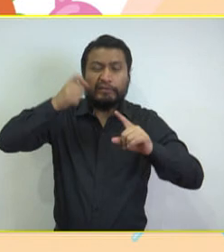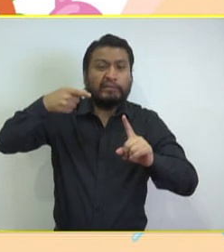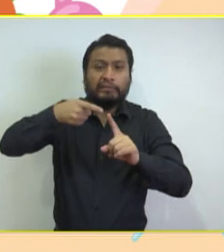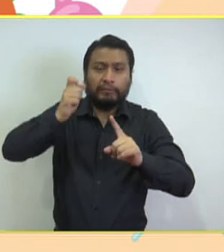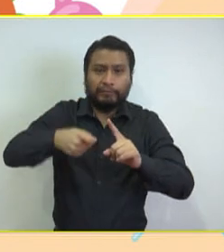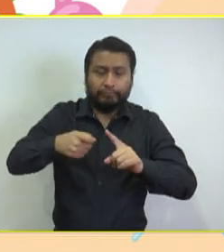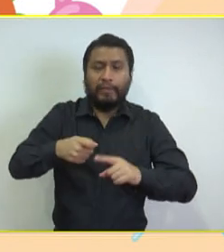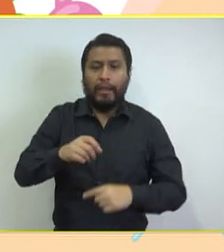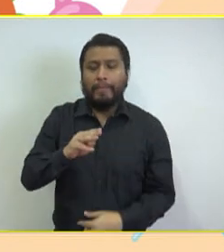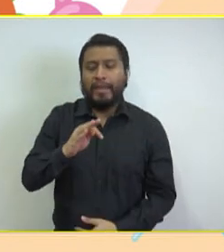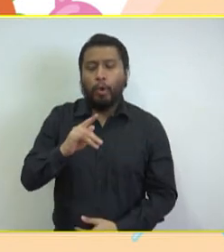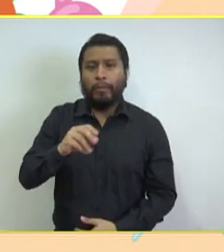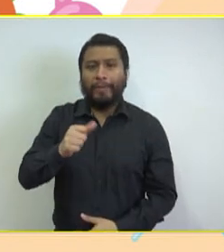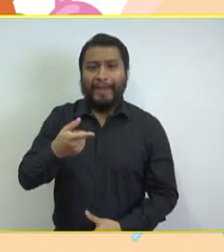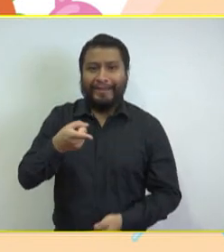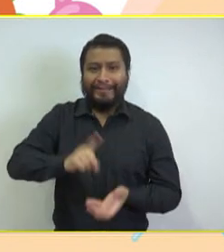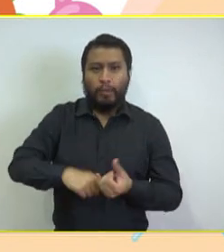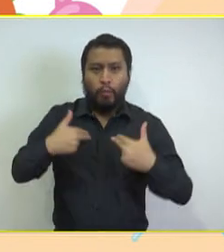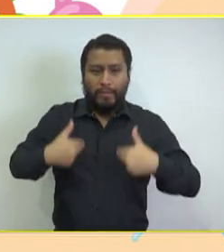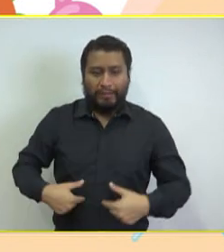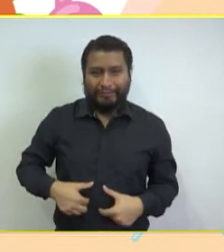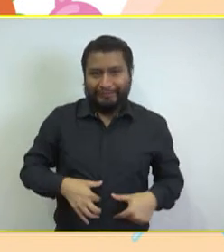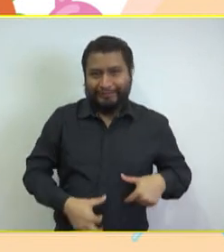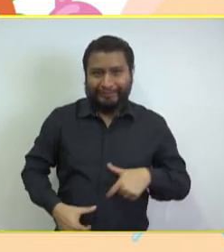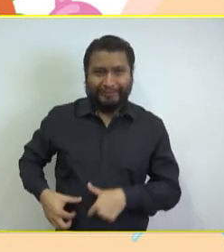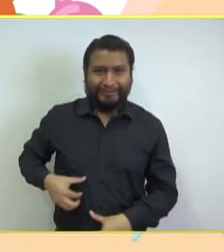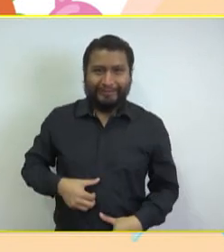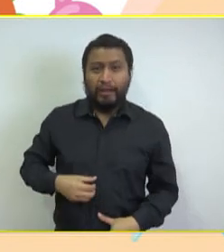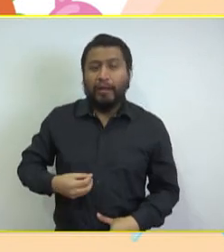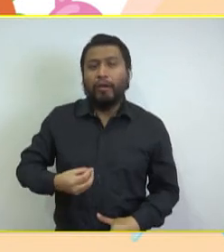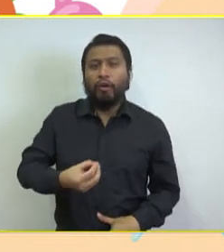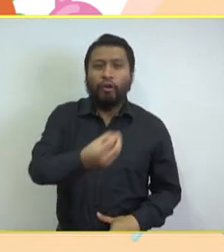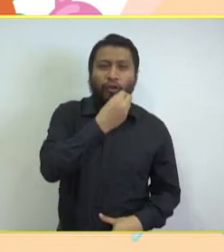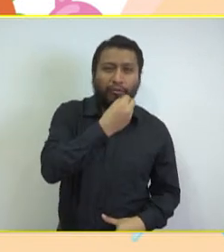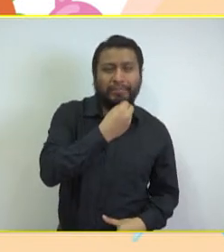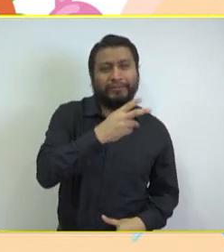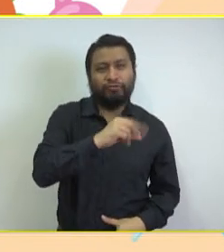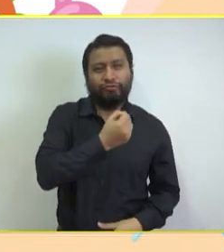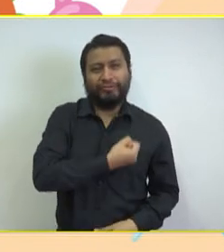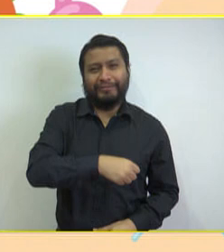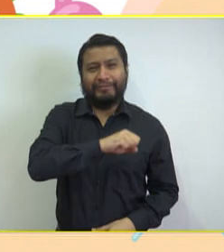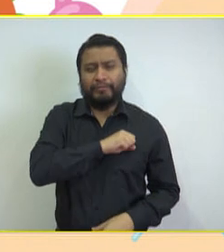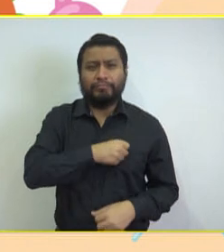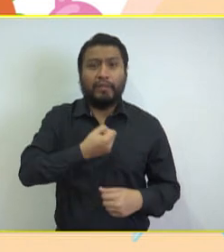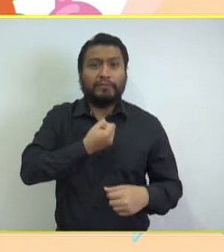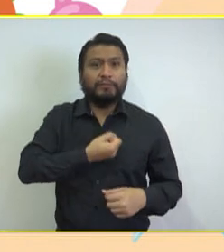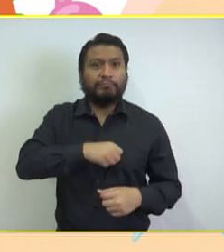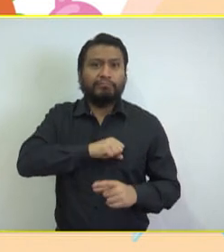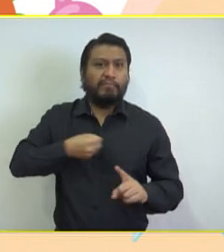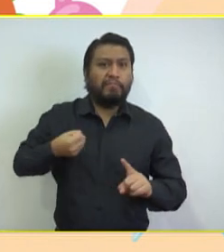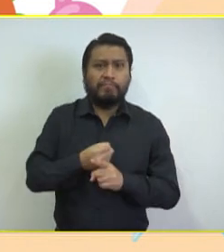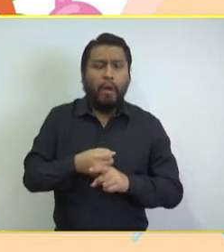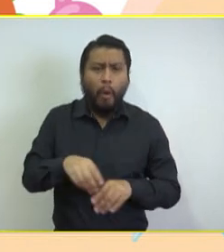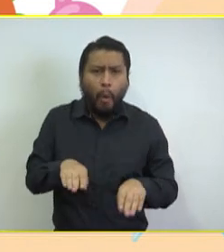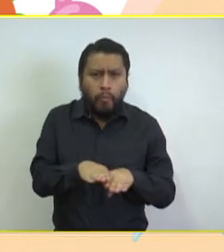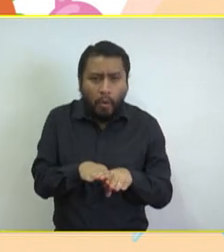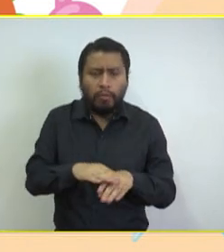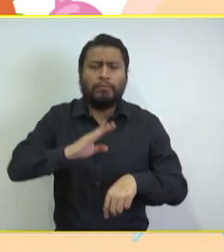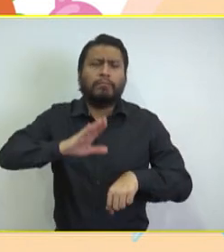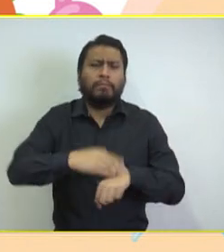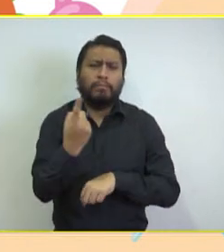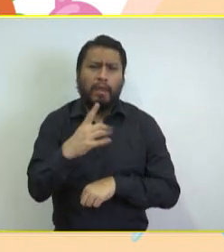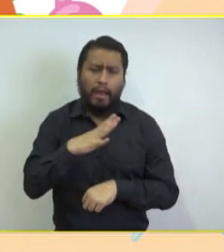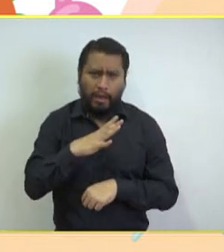microbiota intestinal humana, el consumo de comida chatarra y su impacto en la salud. Porque claramente uno de los